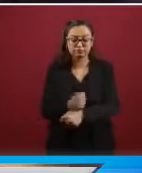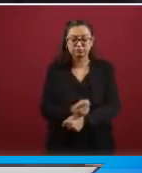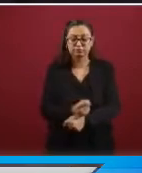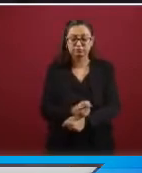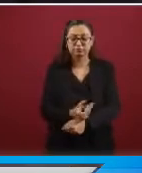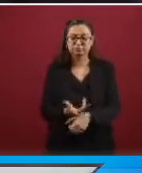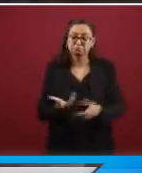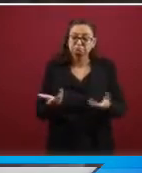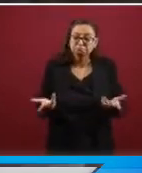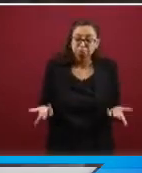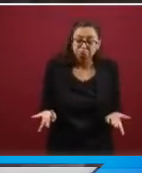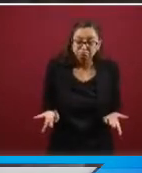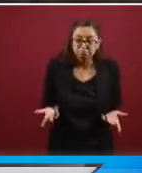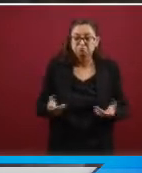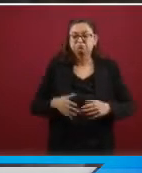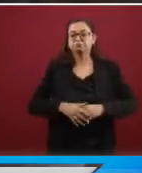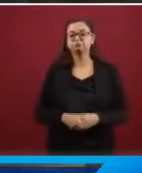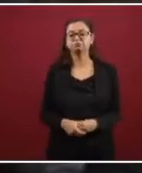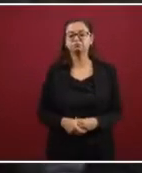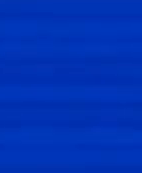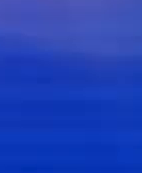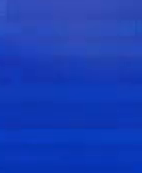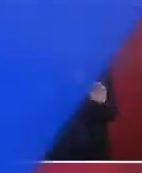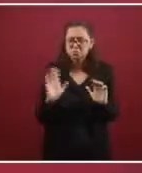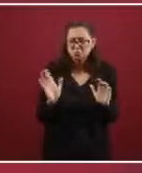que cubrían estas manifestaciones.